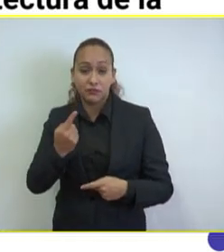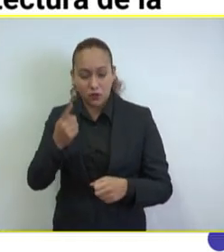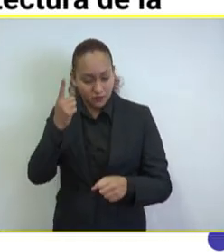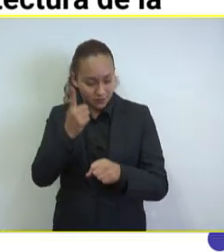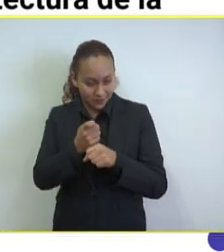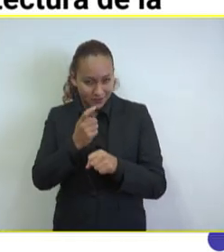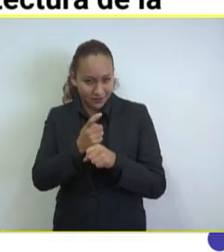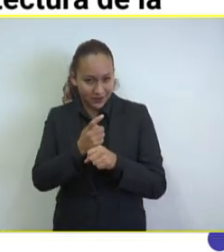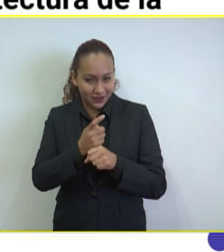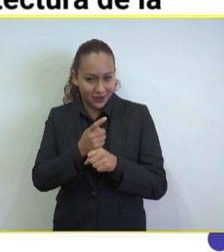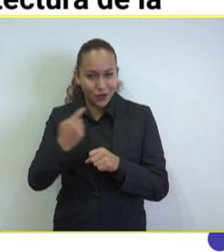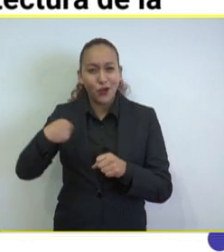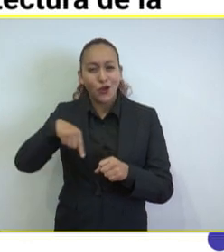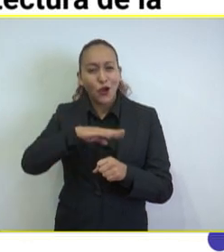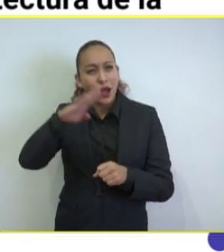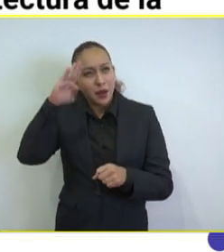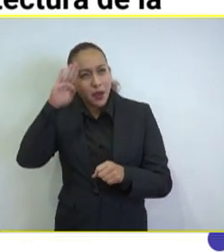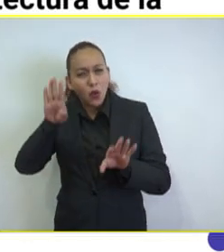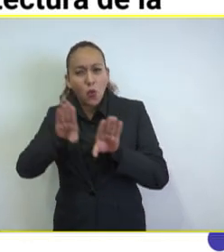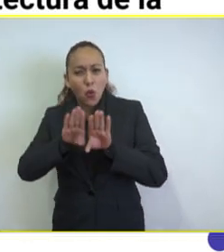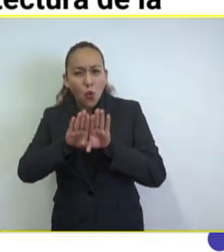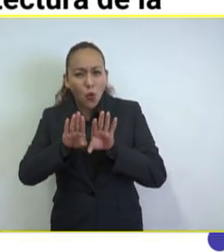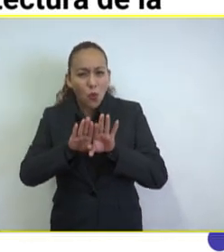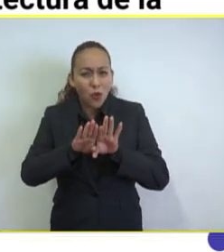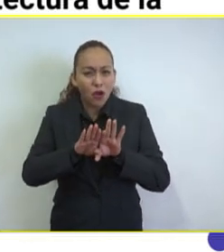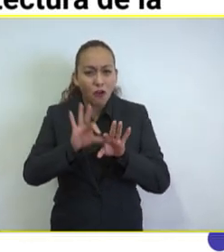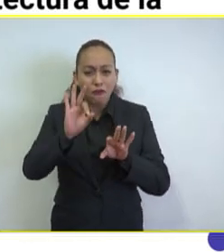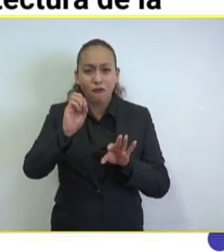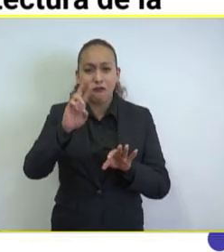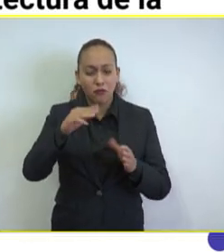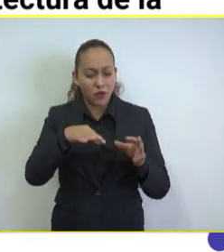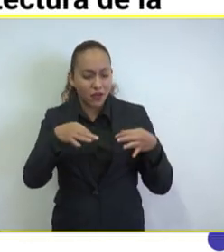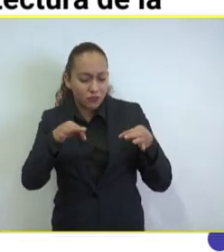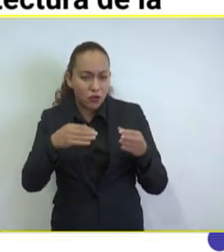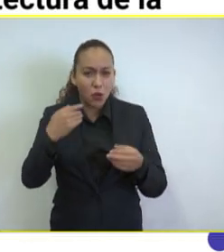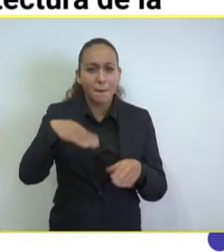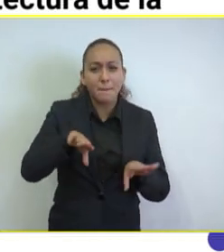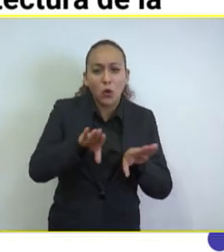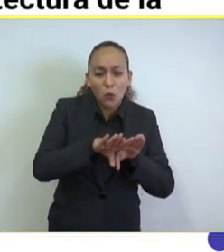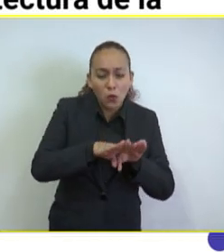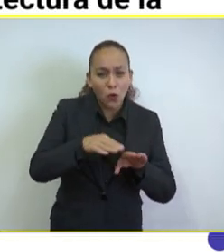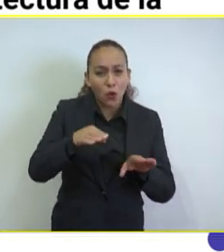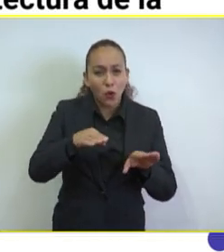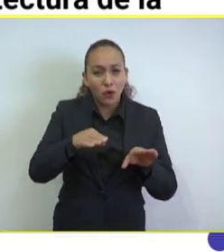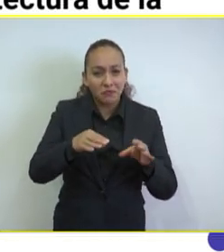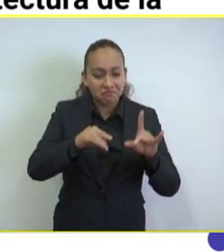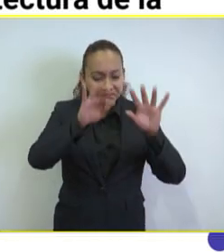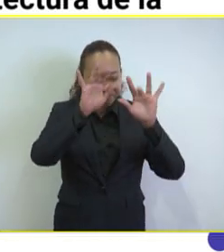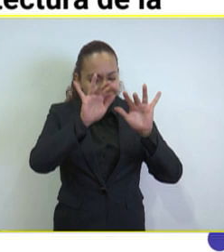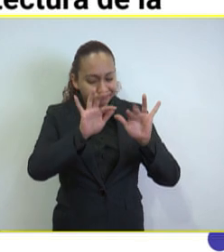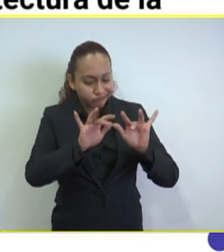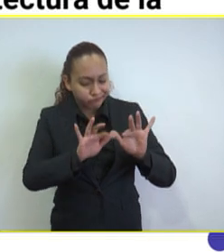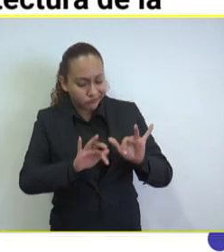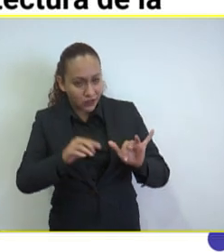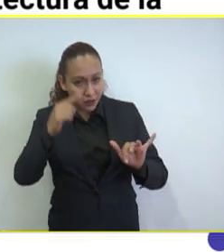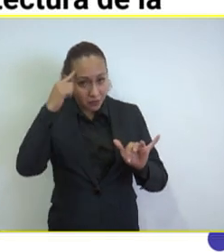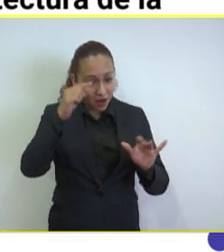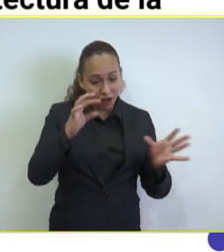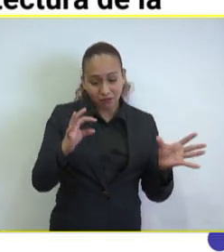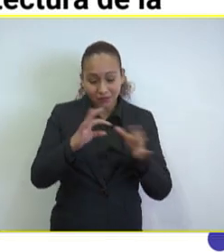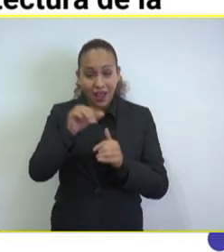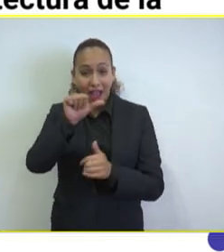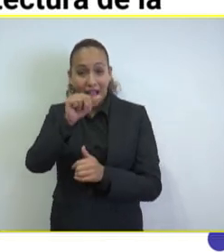primero es la reticulación del formato. Tenemos que pensar en las oportunidades que nos daba a tener un formato a manera de aplicación de